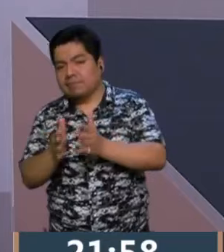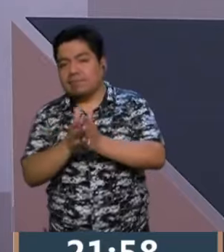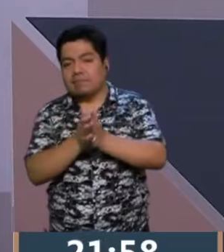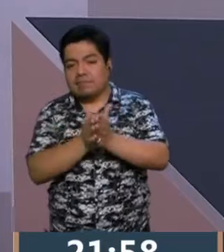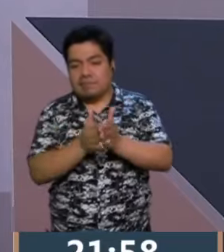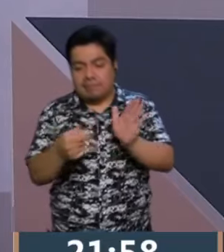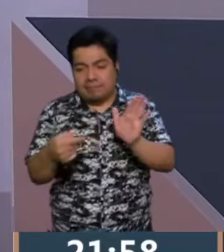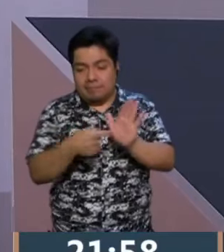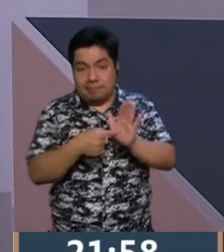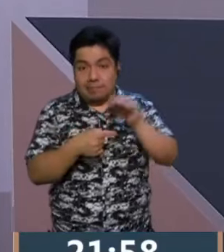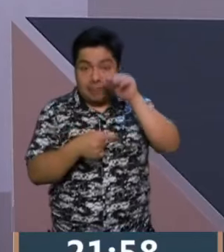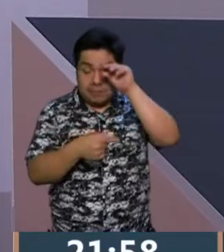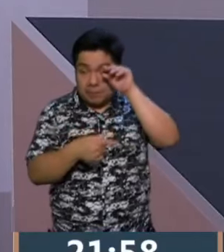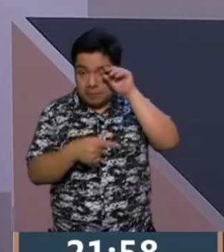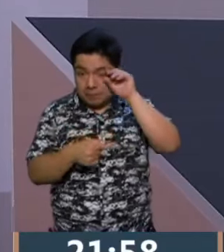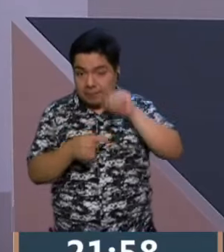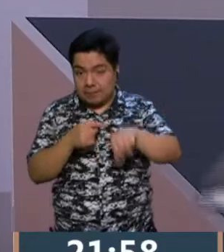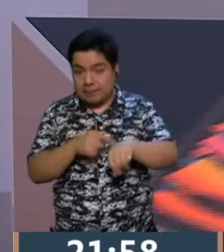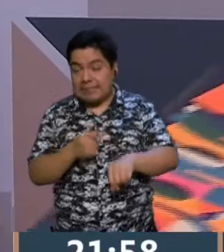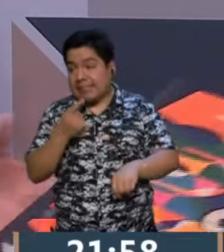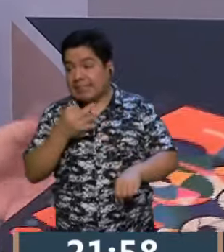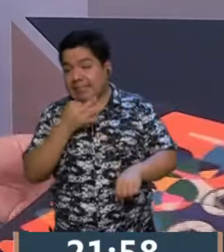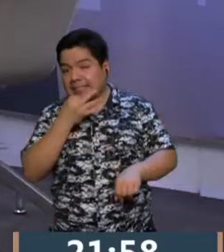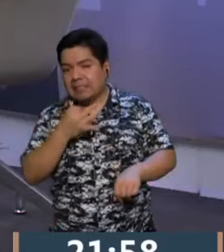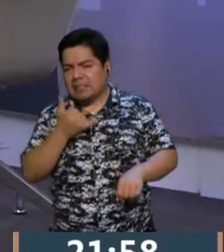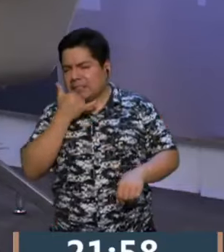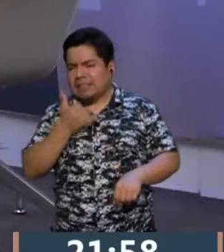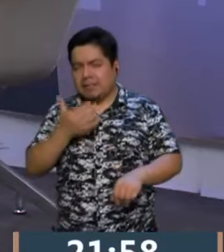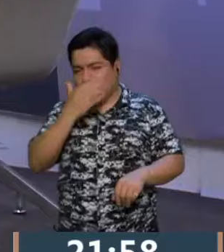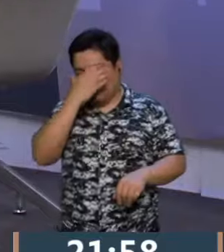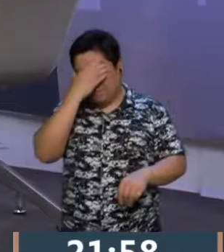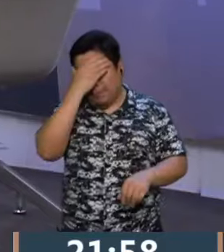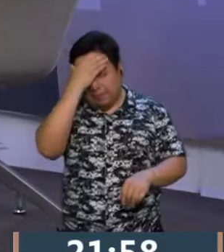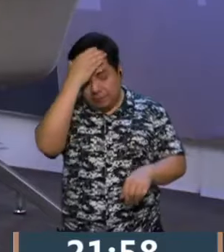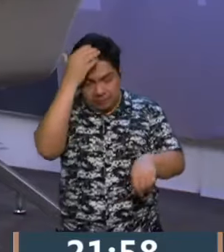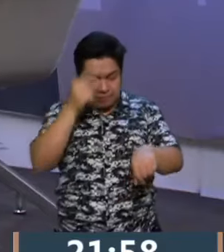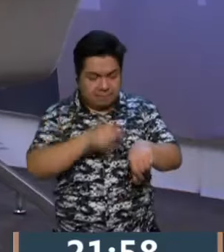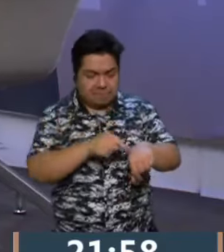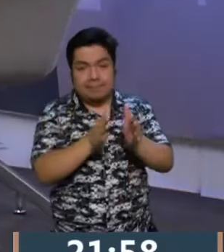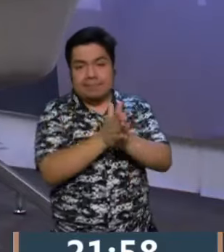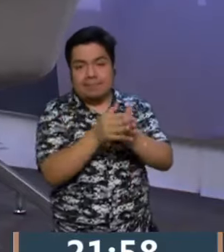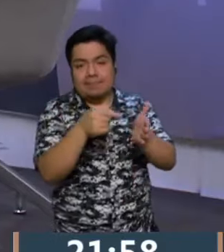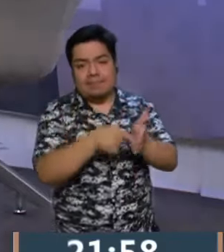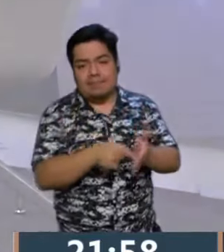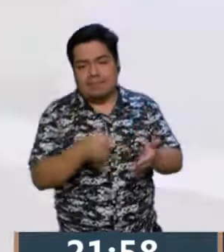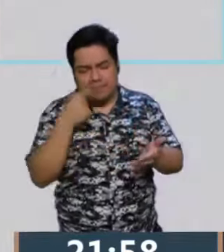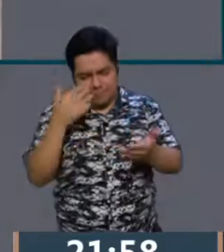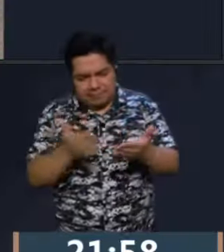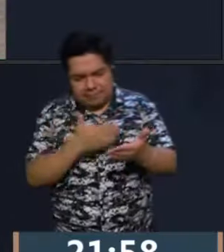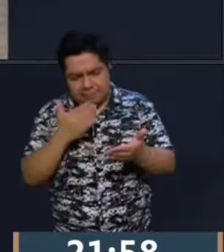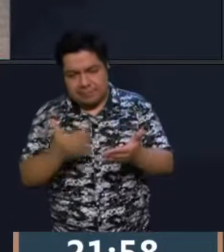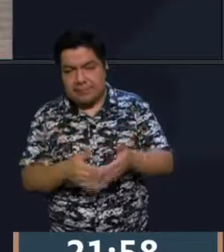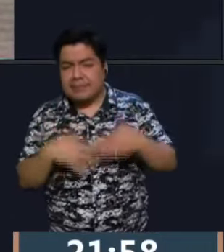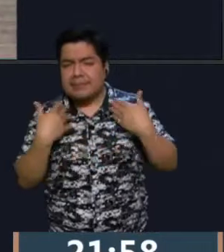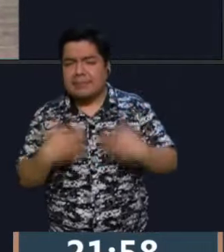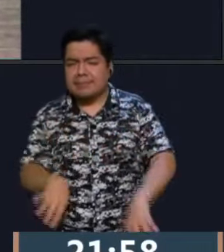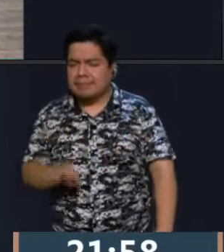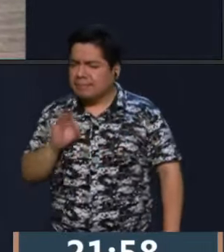el contenido del libro, nos ya lo veías tú. Pero sí, adelante, ya estás, perdón, ya está. El contenido del libro, bueno, ya lo veías, ¿no? Tiene una